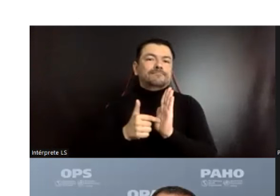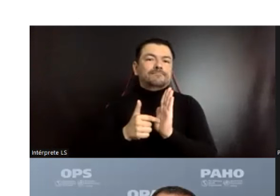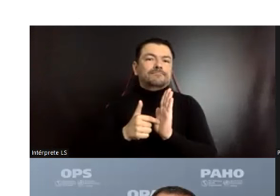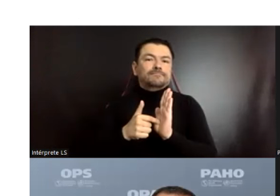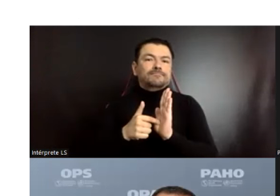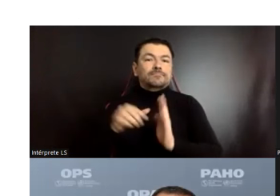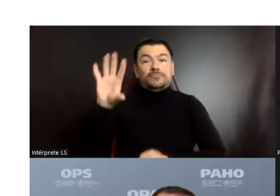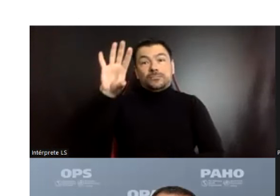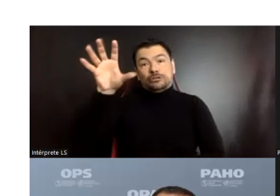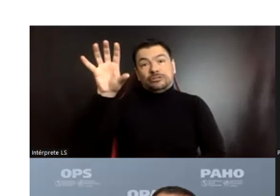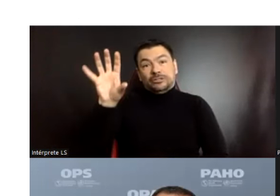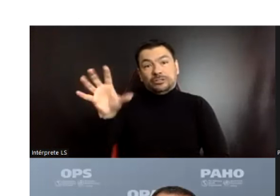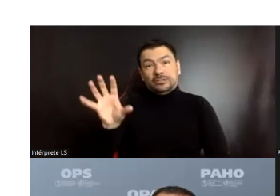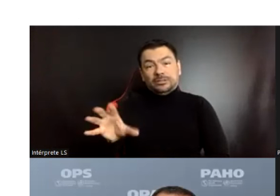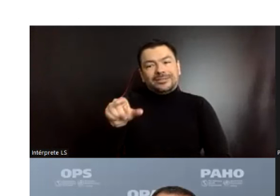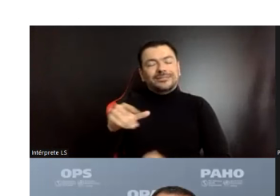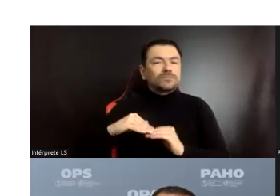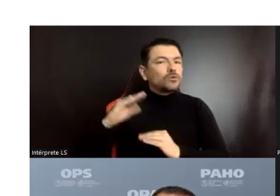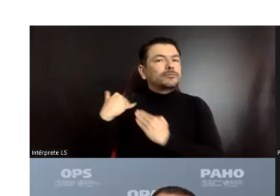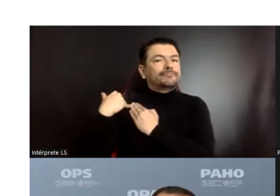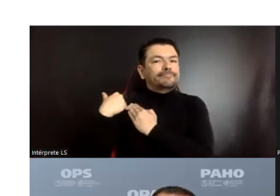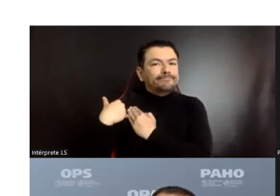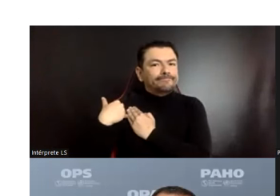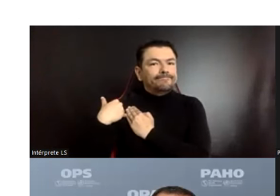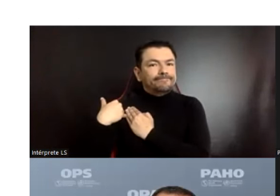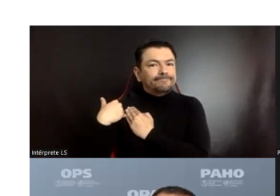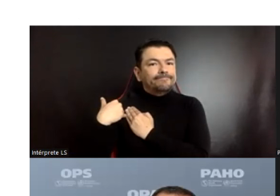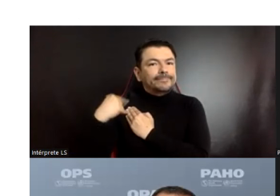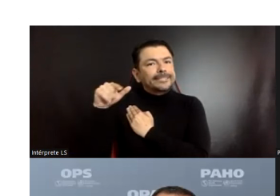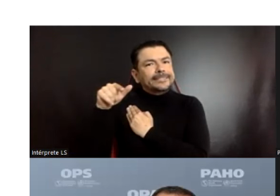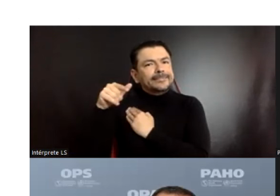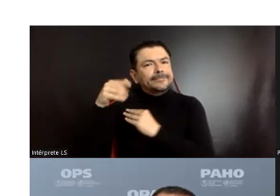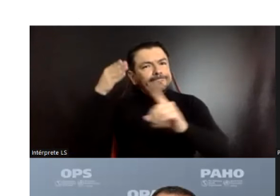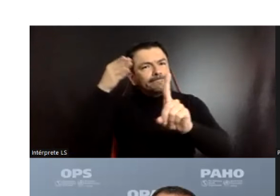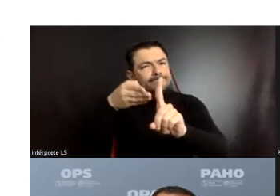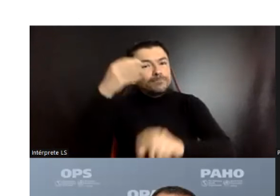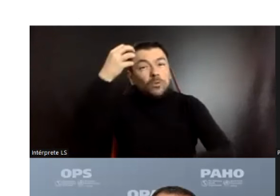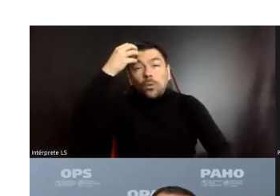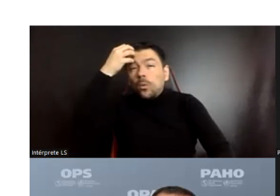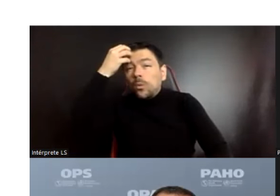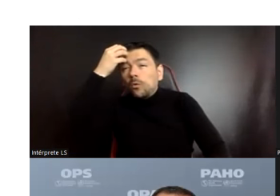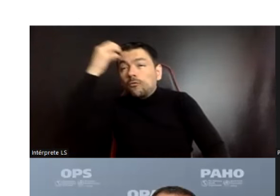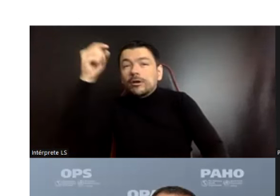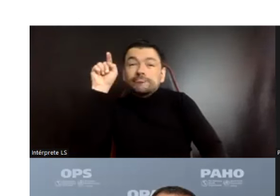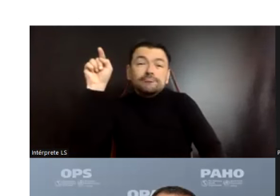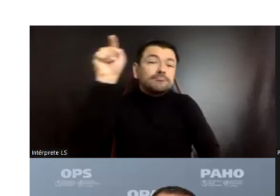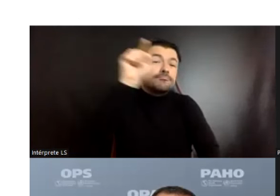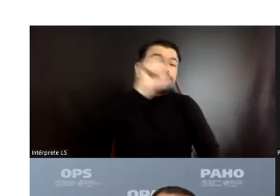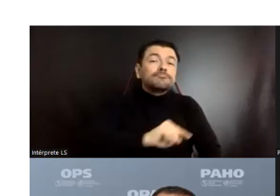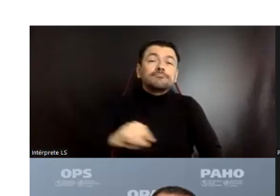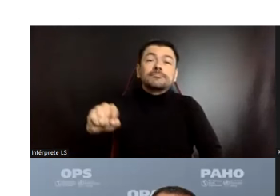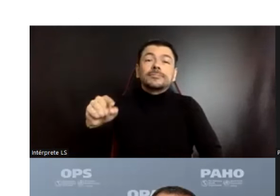tarea principal, pero esta es también un área en donde la mayoría de los gobiernos puede que no tengan suficiente tiempo,